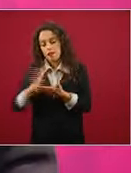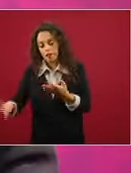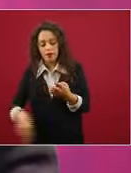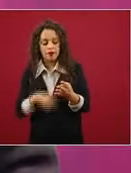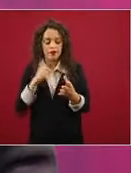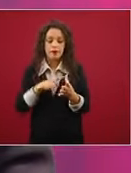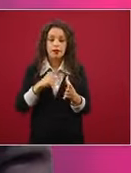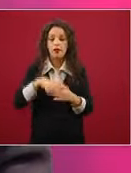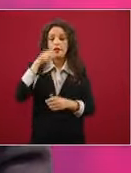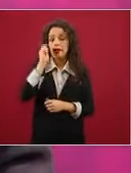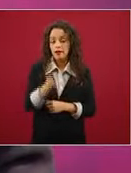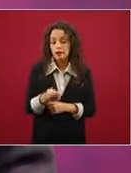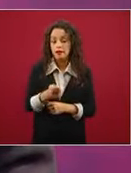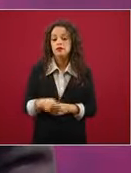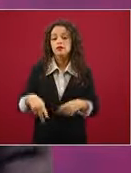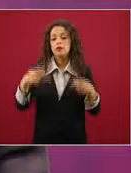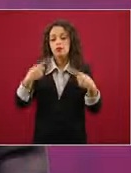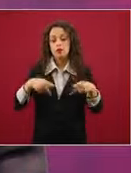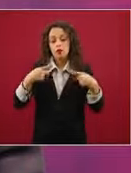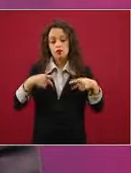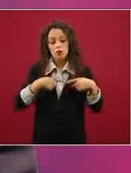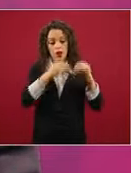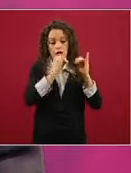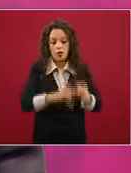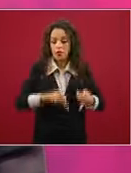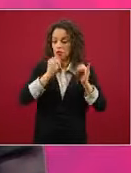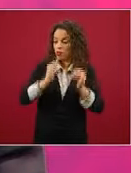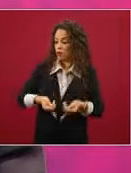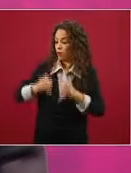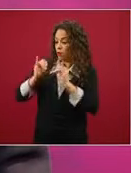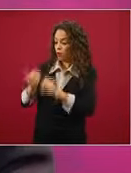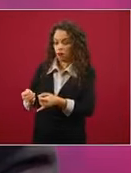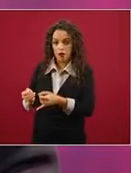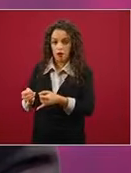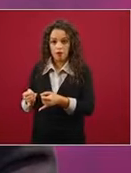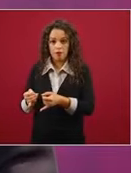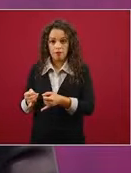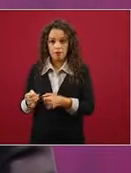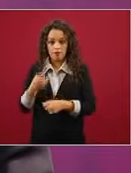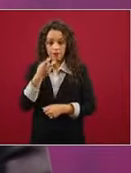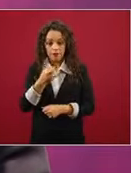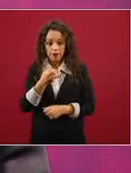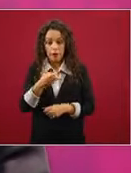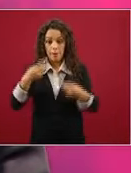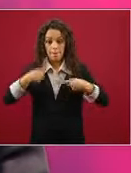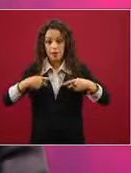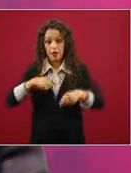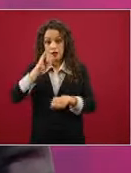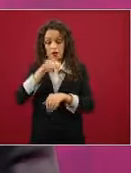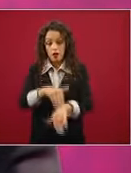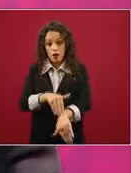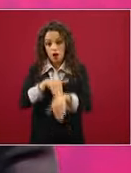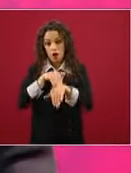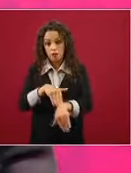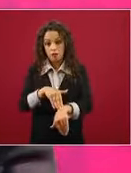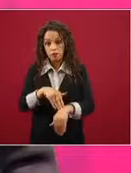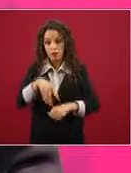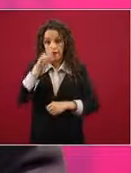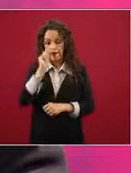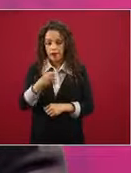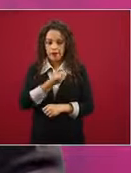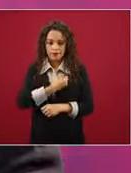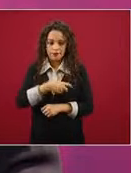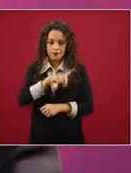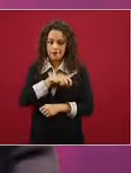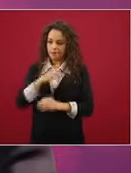colectivo. En lo individual, la proporción de personas que sigan estas 5 medidas fundamentales: la sana